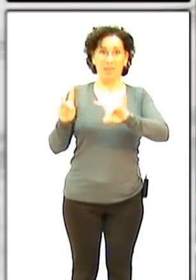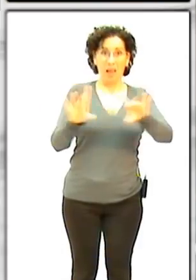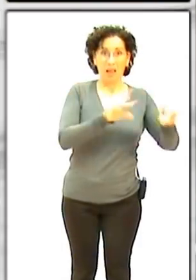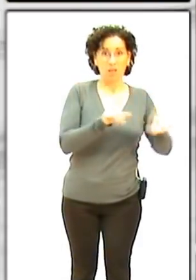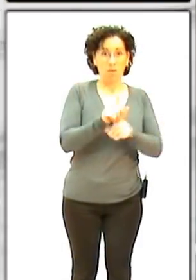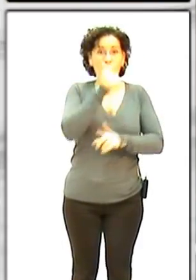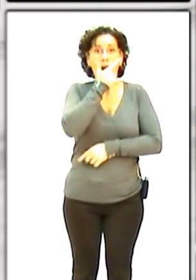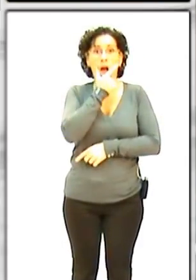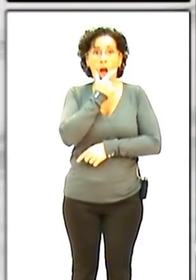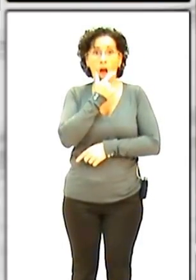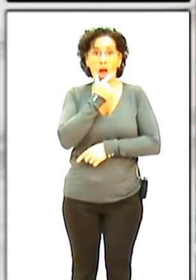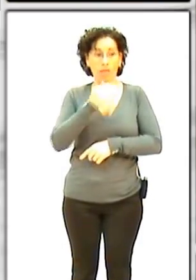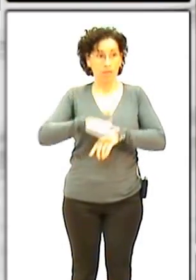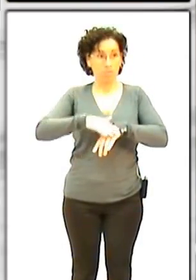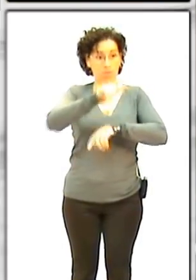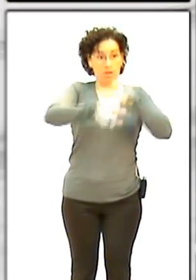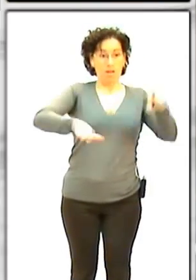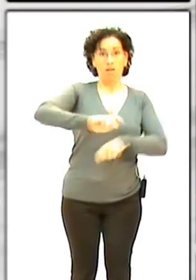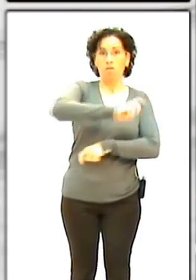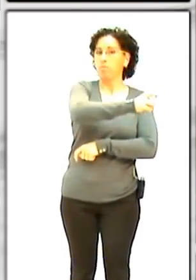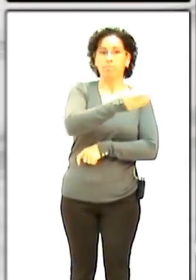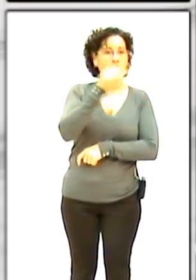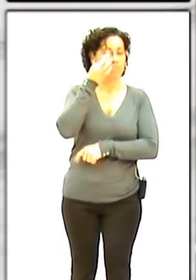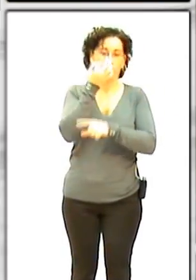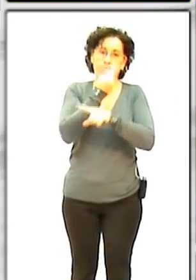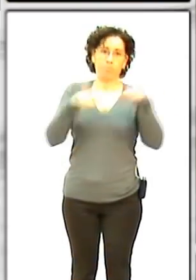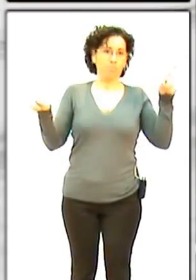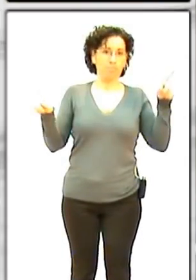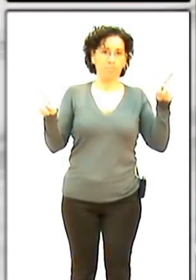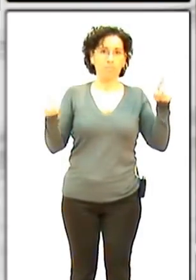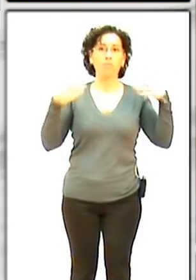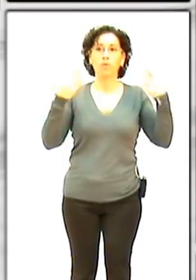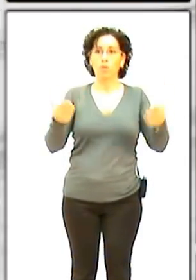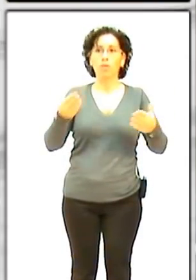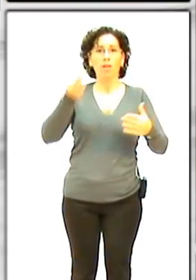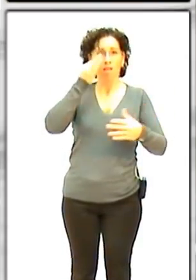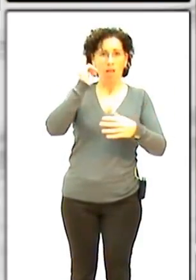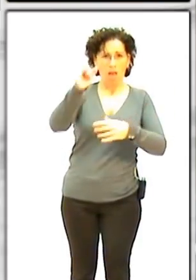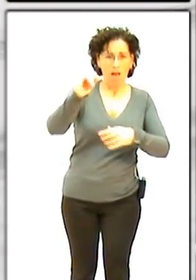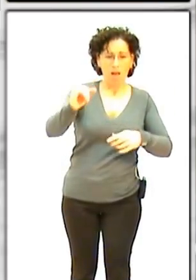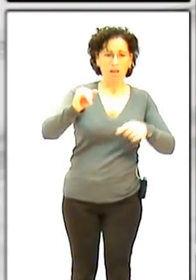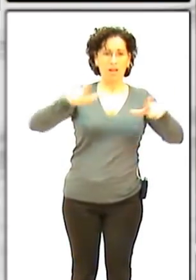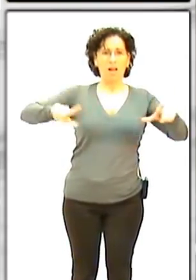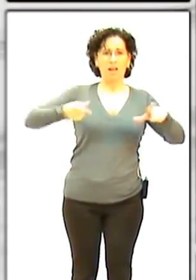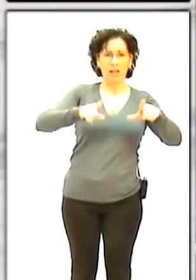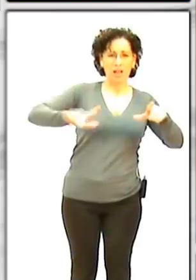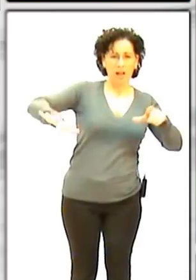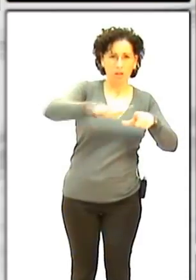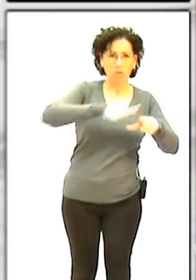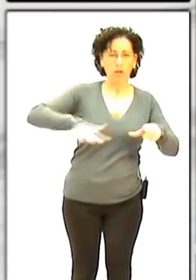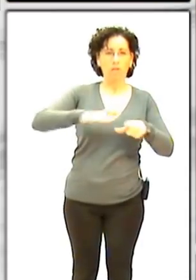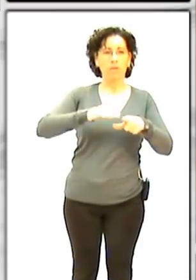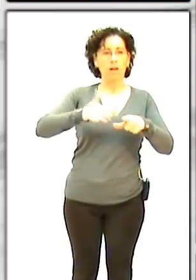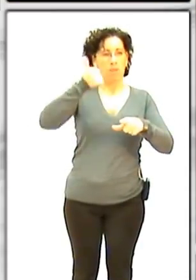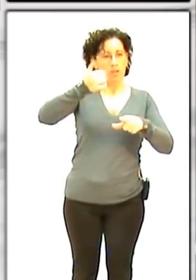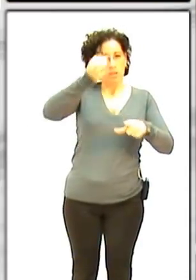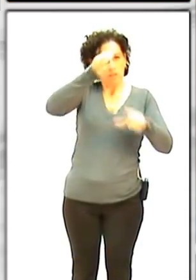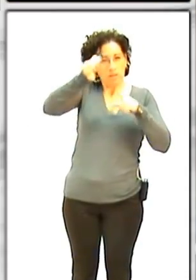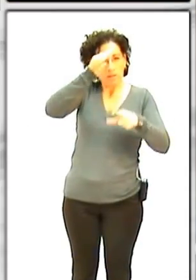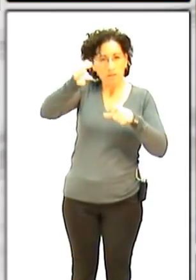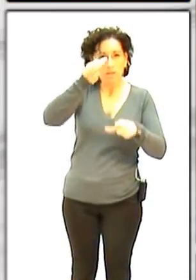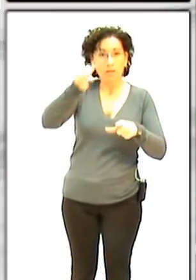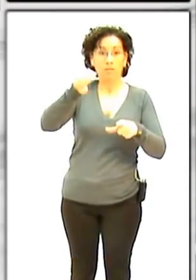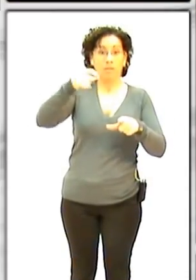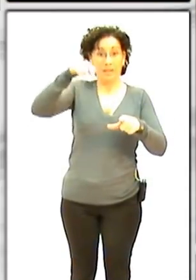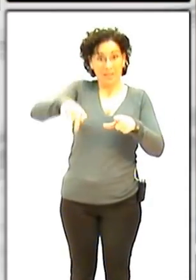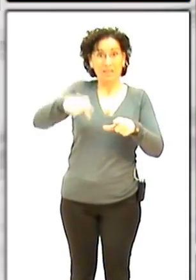personas no lo son. Entonces, existe esa cartografía, cada vez es más potente, tiene mayor precisión. Bueno, vamos a ponerla